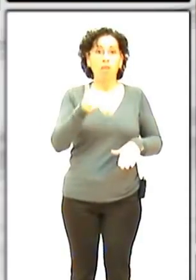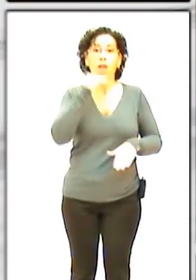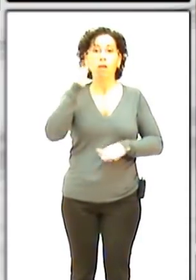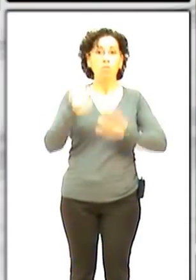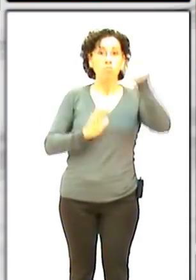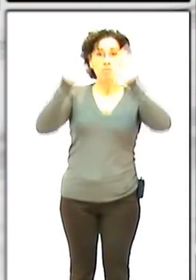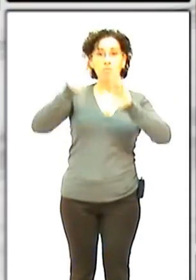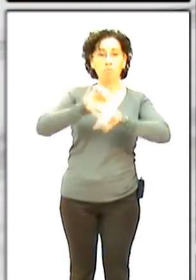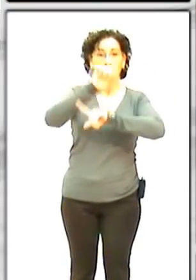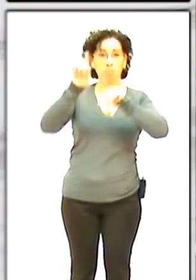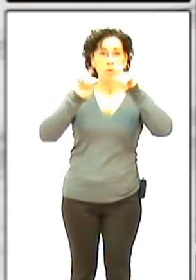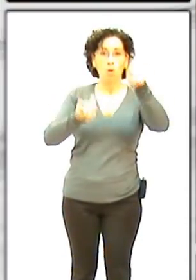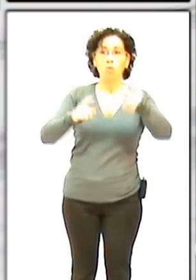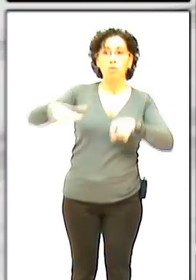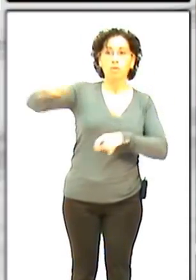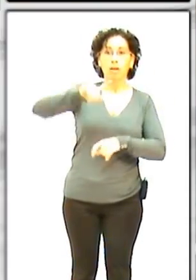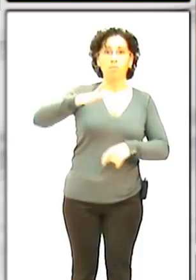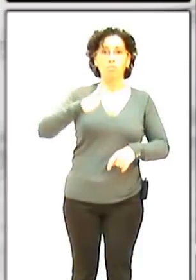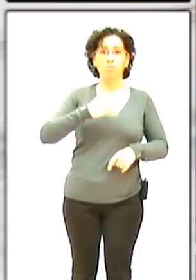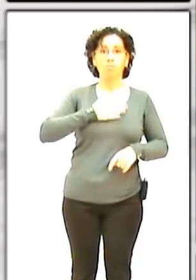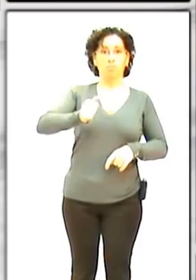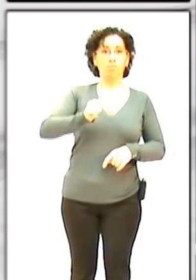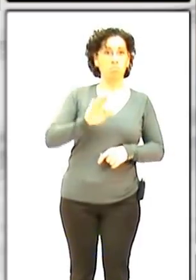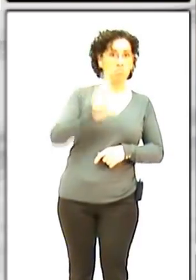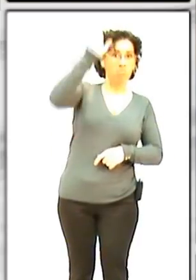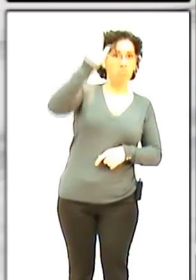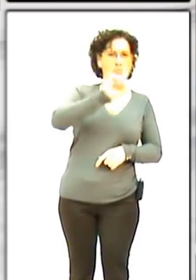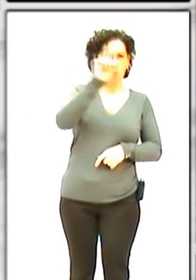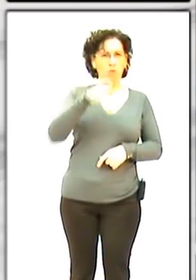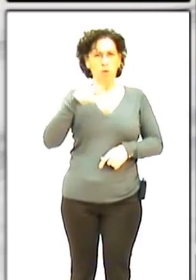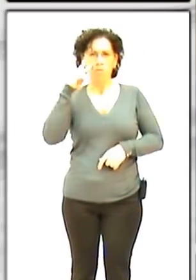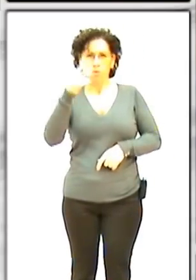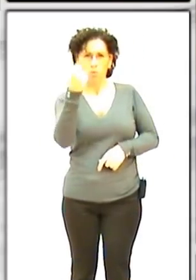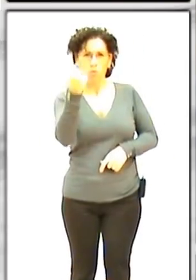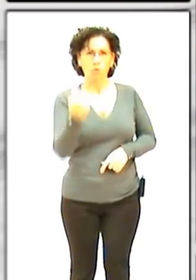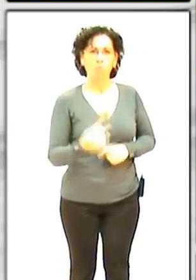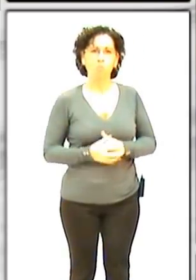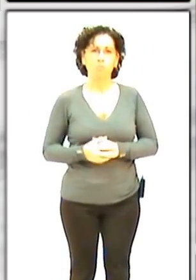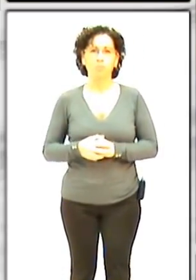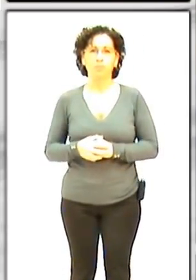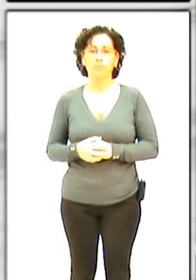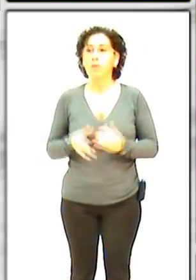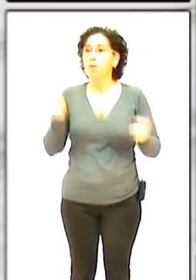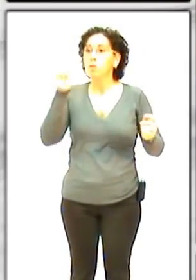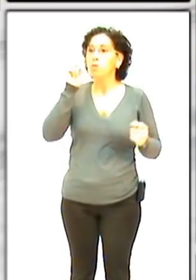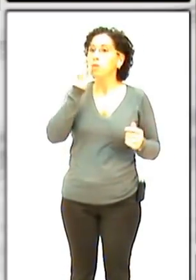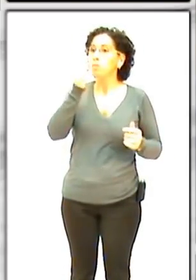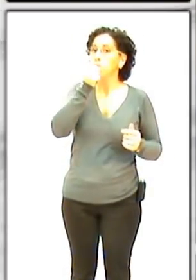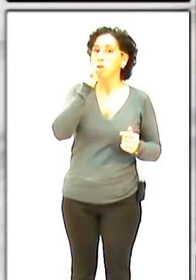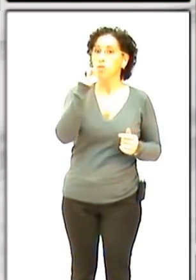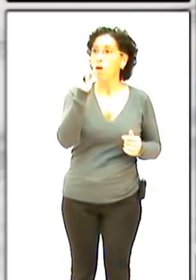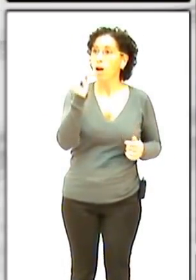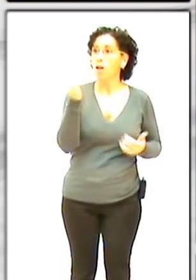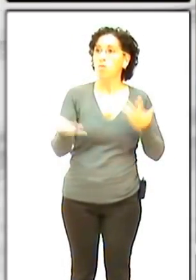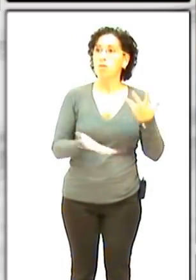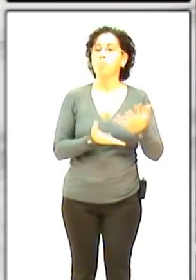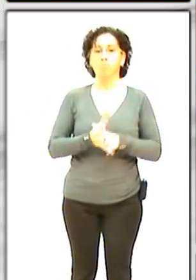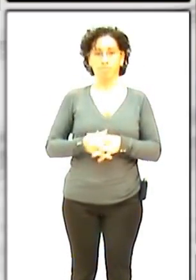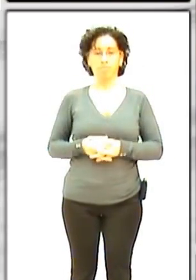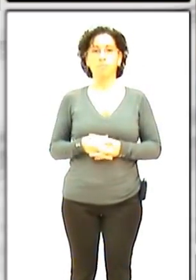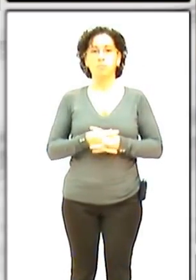Si alguien quiere levantar la mano y se atreve a preguntar alguna pregunta, veo por allí ya alguna. No sé si tenemos micrófono.